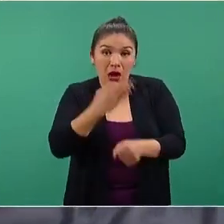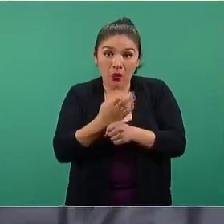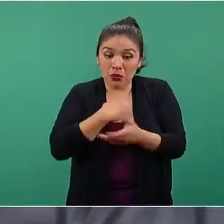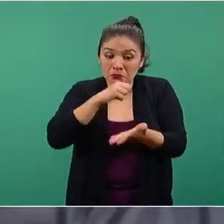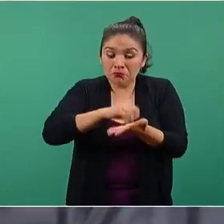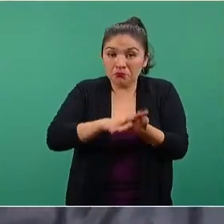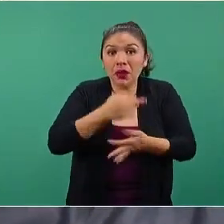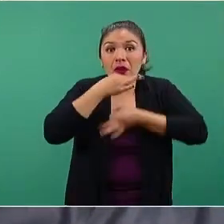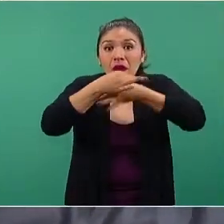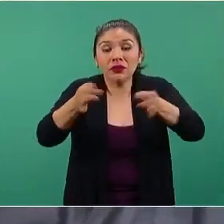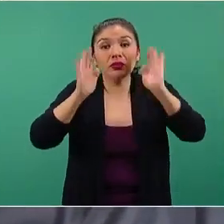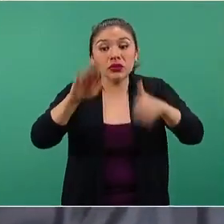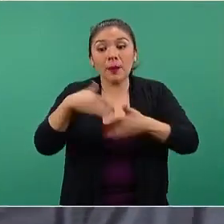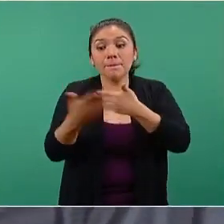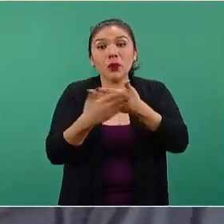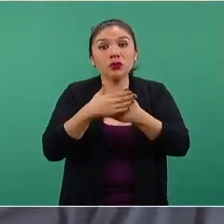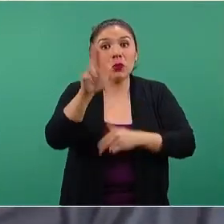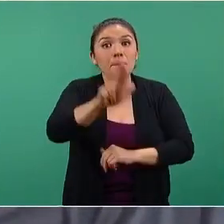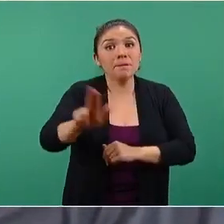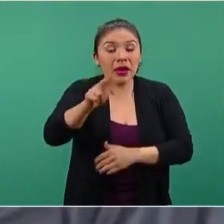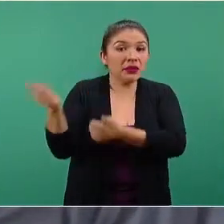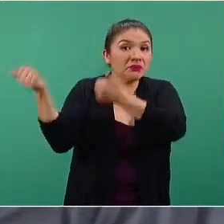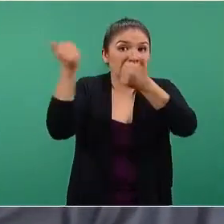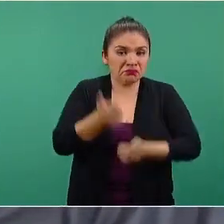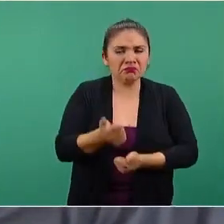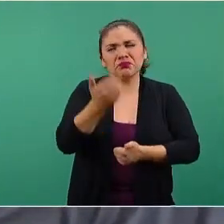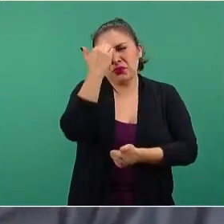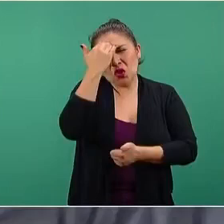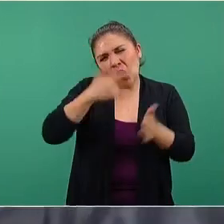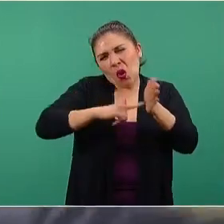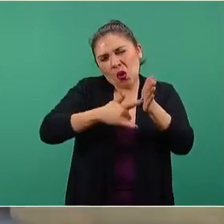asentado. Próximo martes llegará a la hora acostumbrada